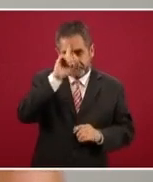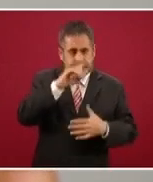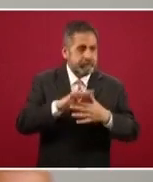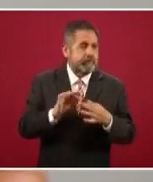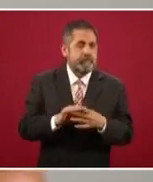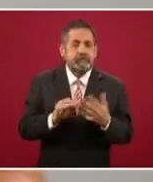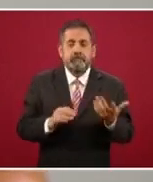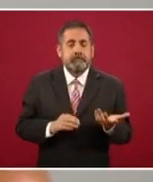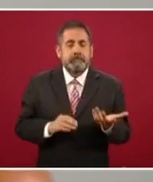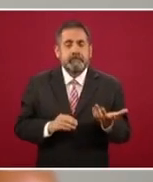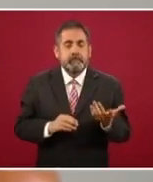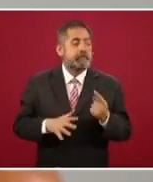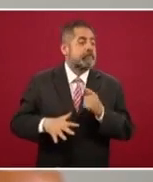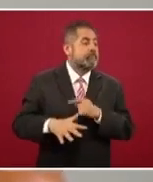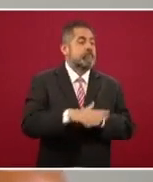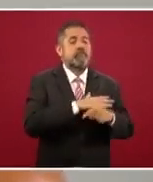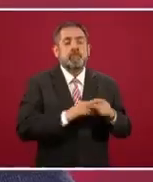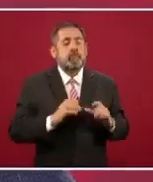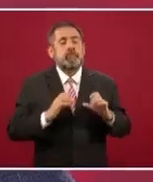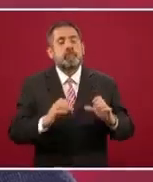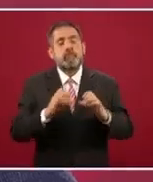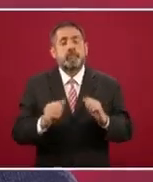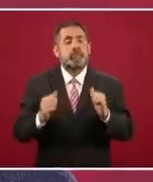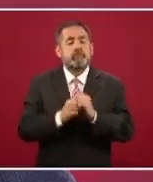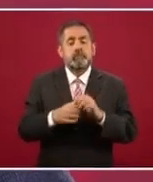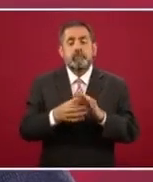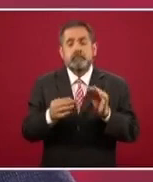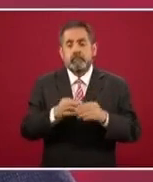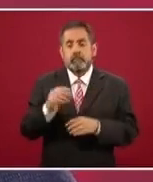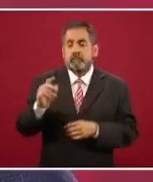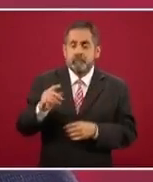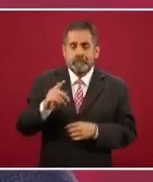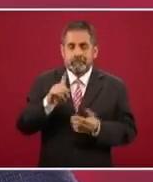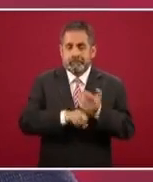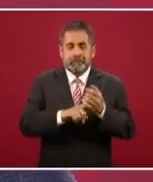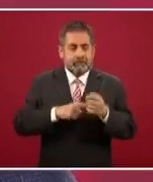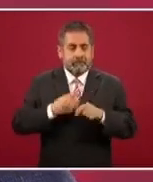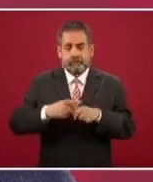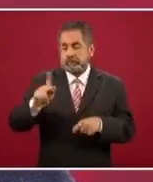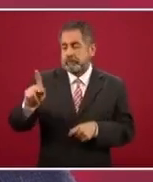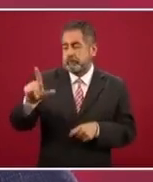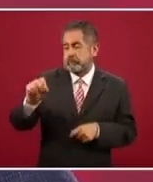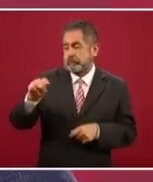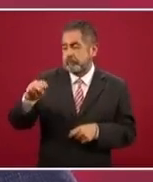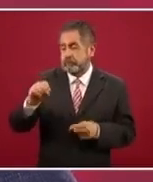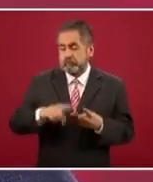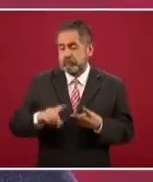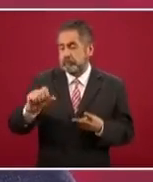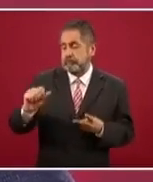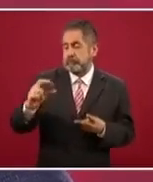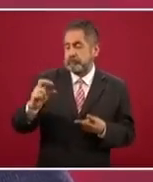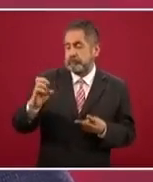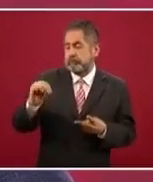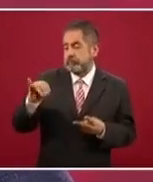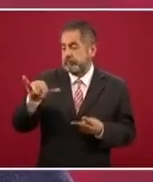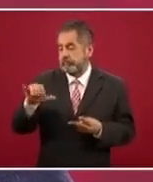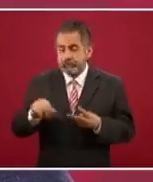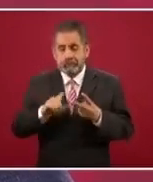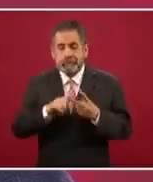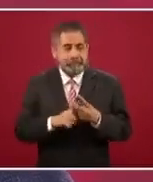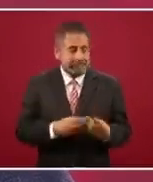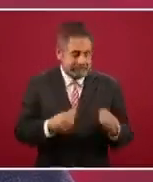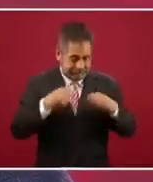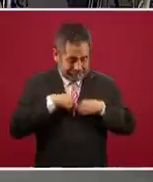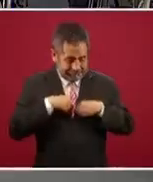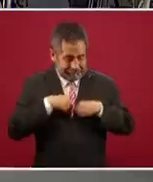derivada del medio ambiente, donde está el plomo, por ejemplo, el arsénico, también actuando